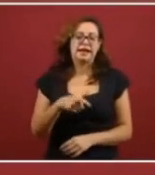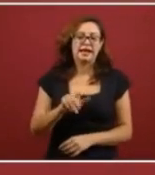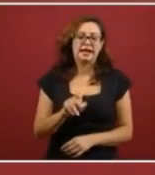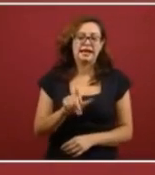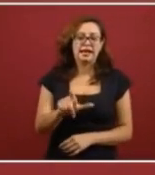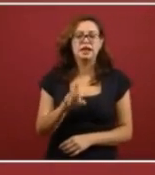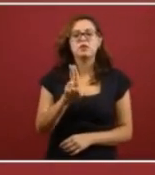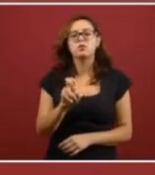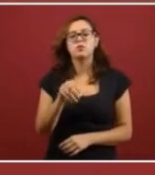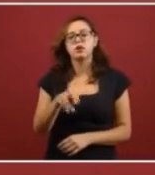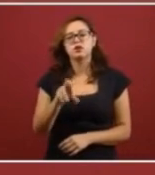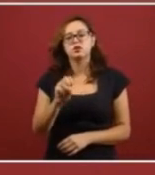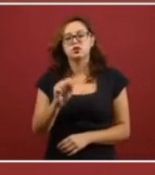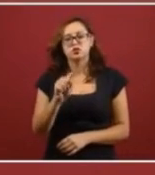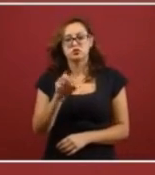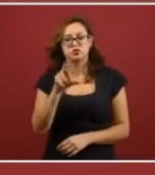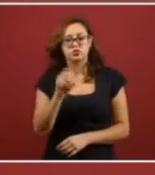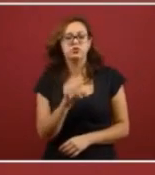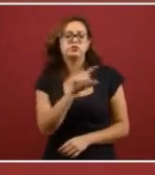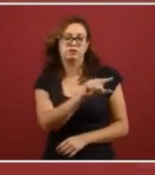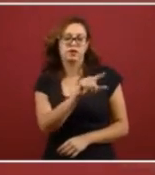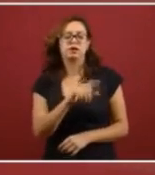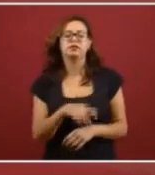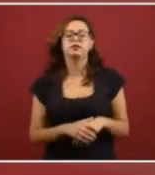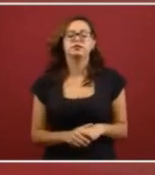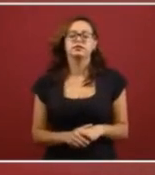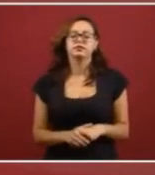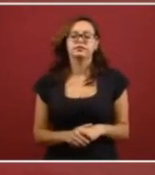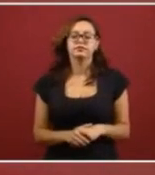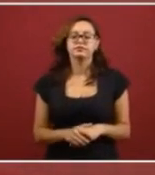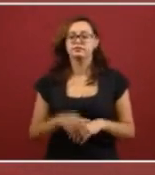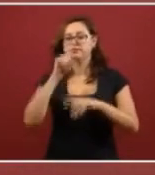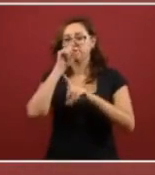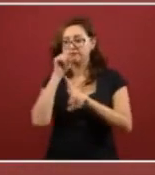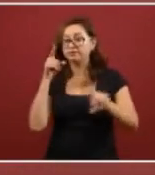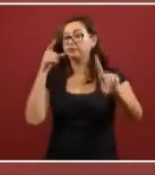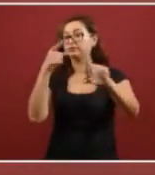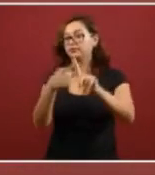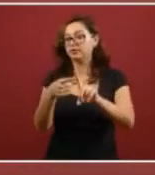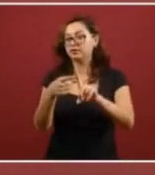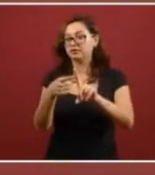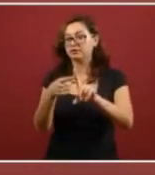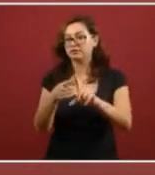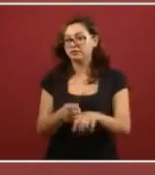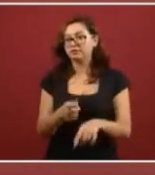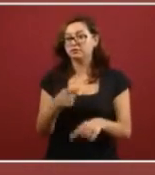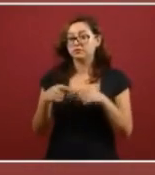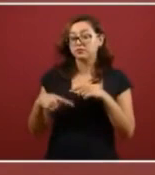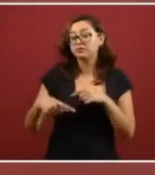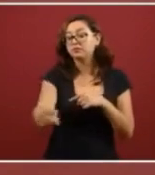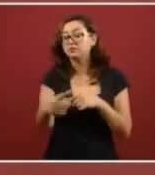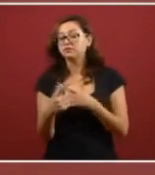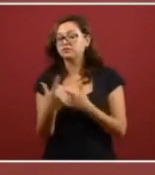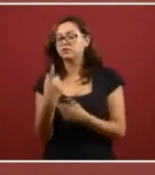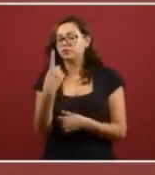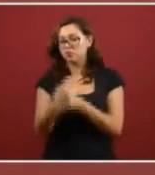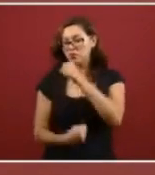Buenrostro. Raquel Buenrostro is in charge. Y la meta es ahorrarnos 200 mil millones de pesos. Is to save